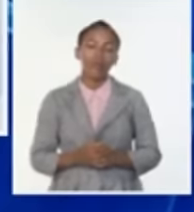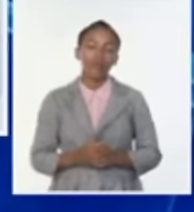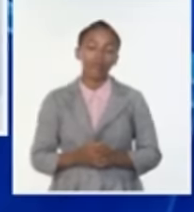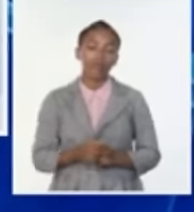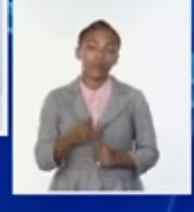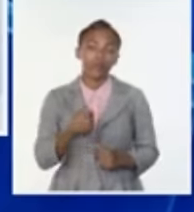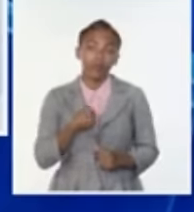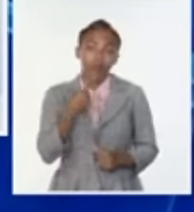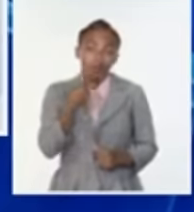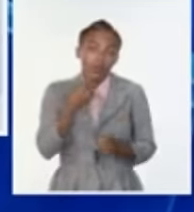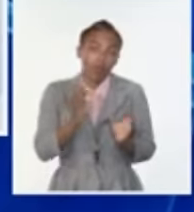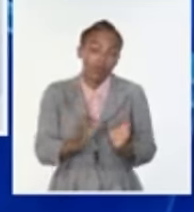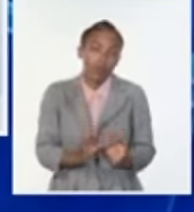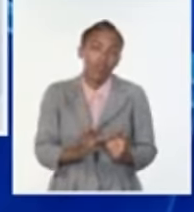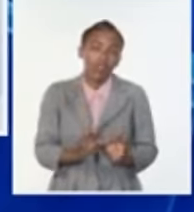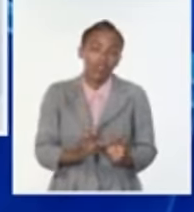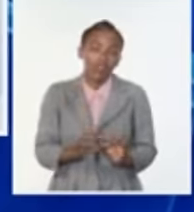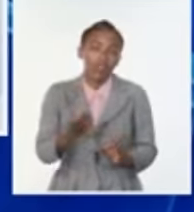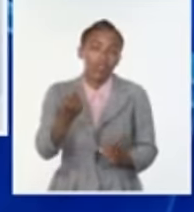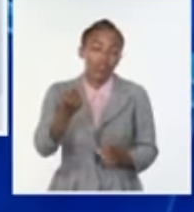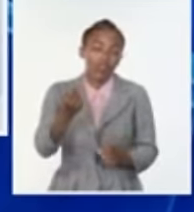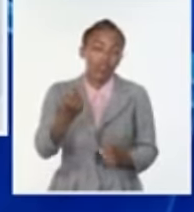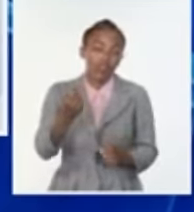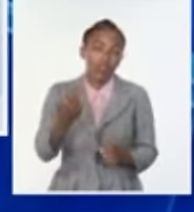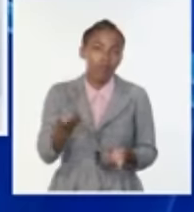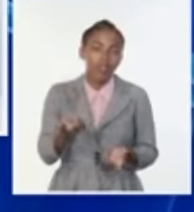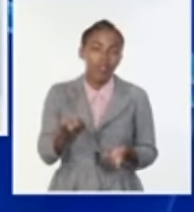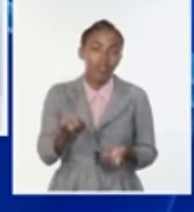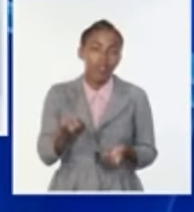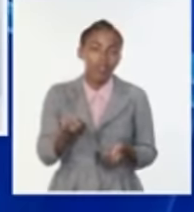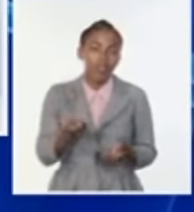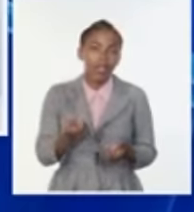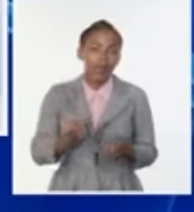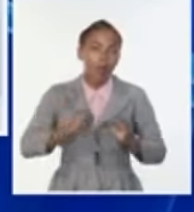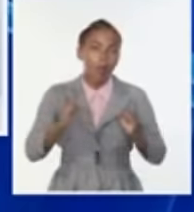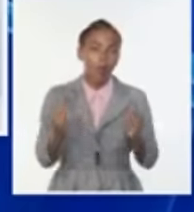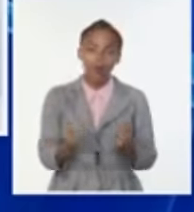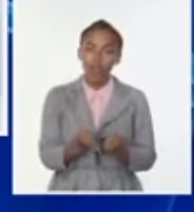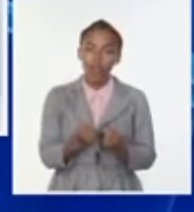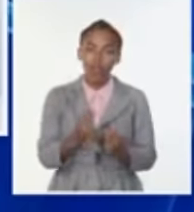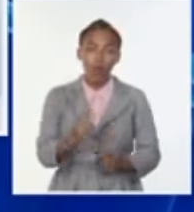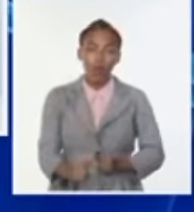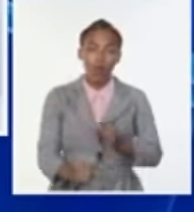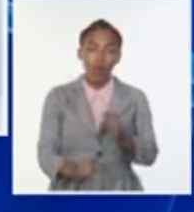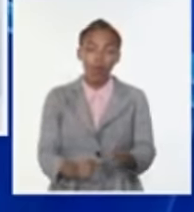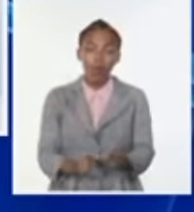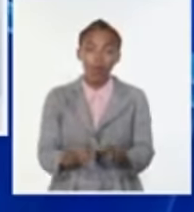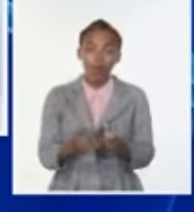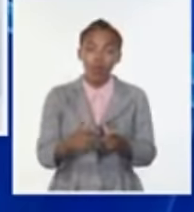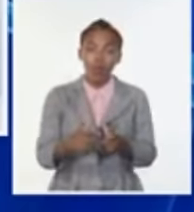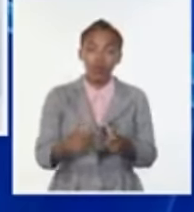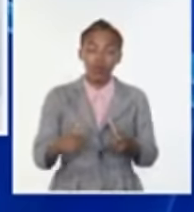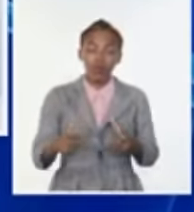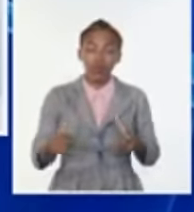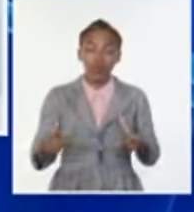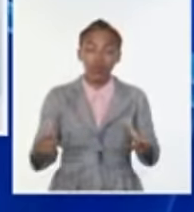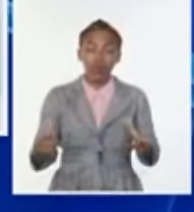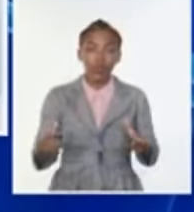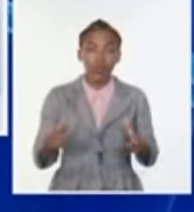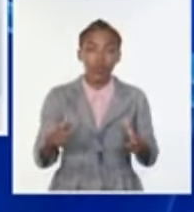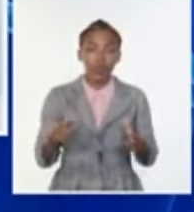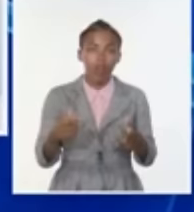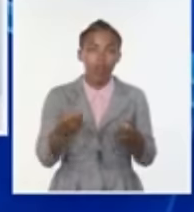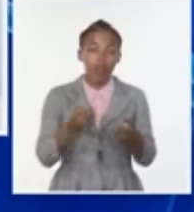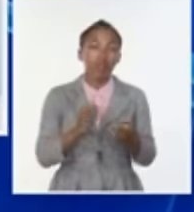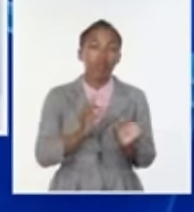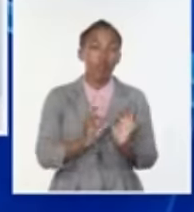así, de la economía, se debe implementar de una manera muy gradual y con sumo cuidado. ¿Cuál